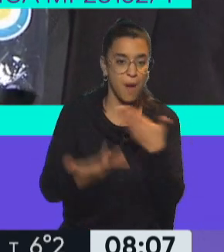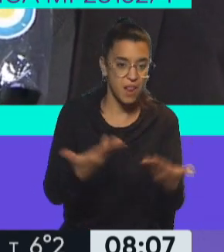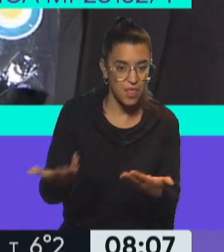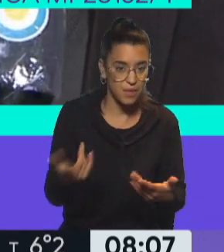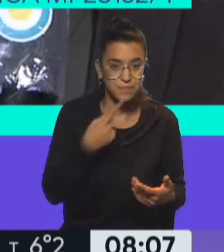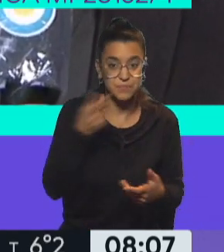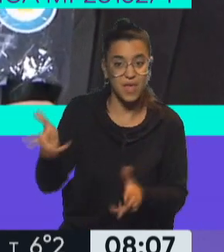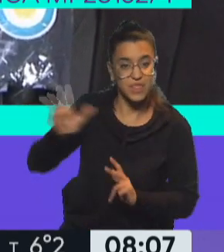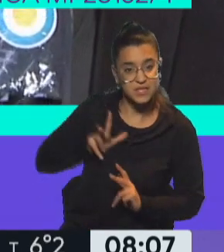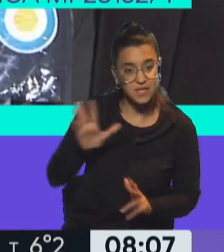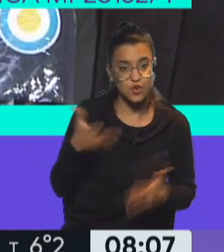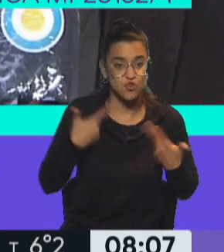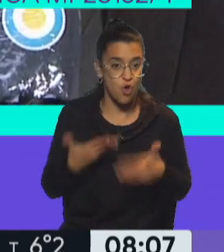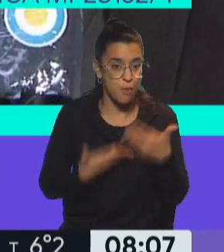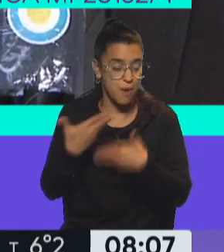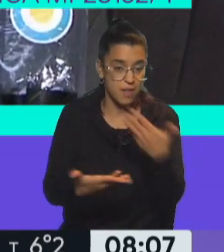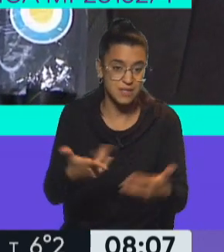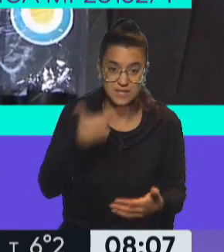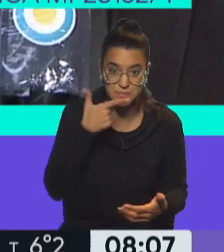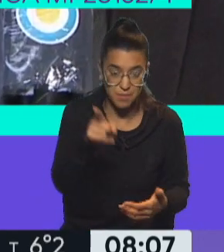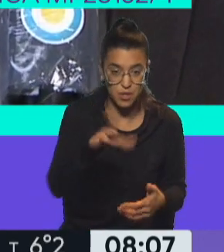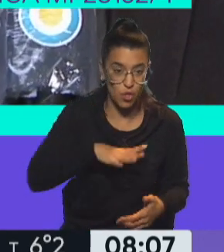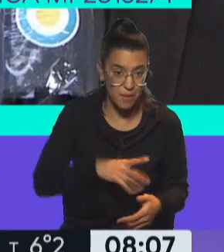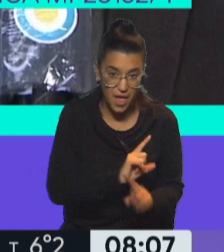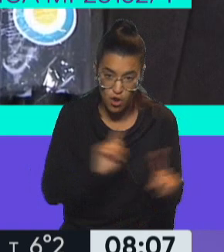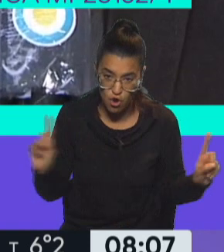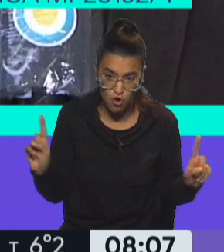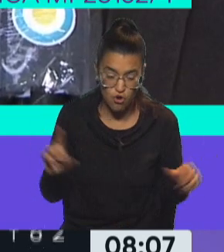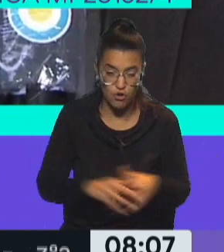decir, por lo que usted nos dice, esta cierta normalidad para septiembre todavía no va a estar.